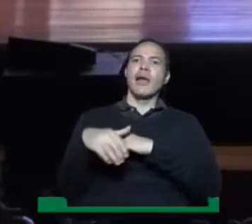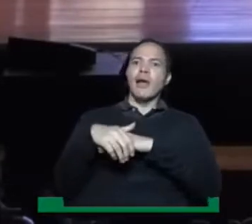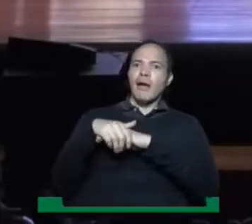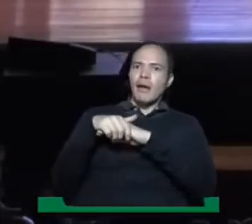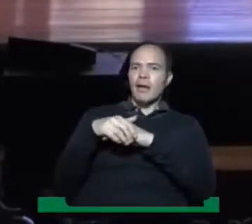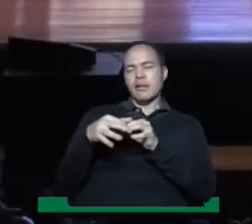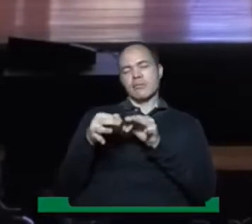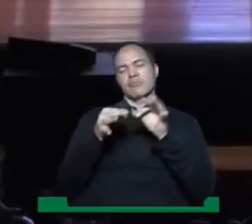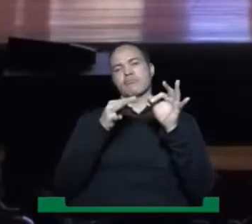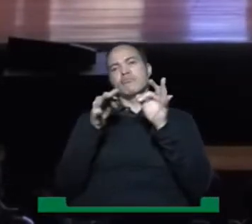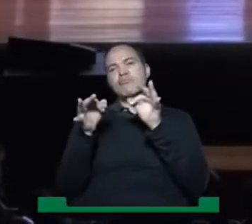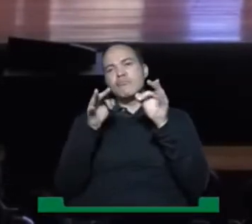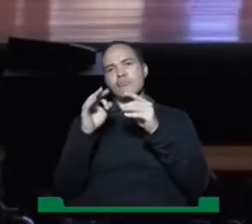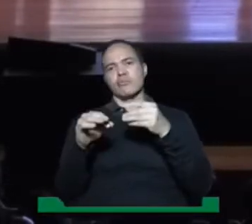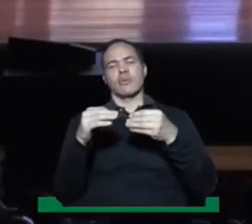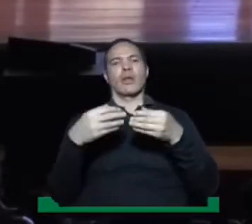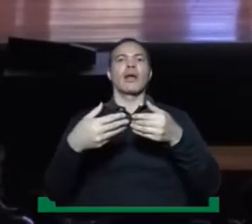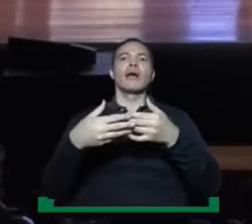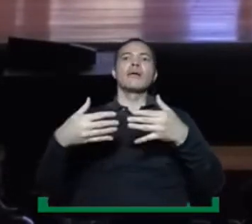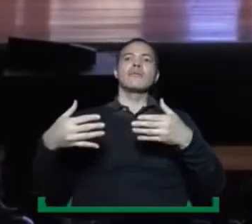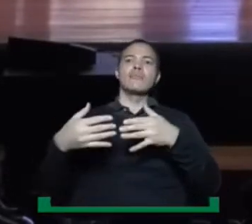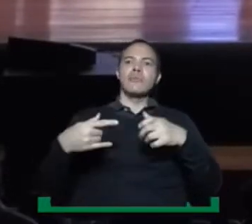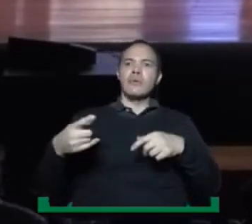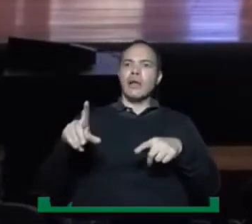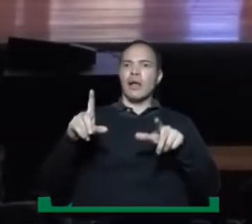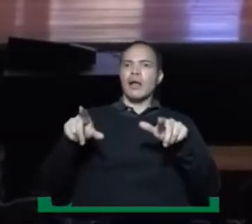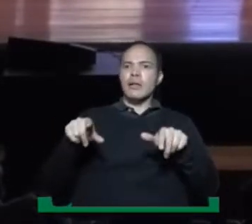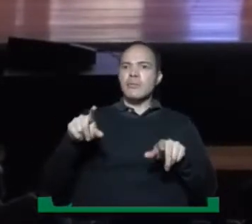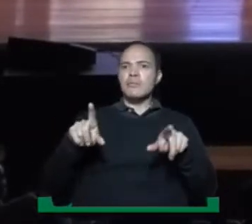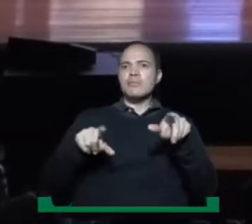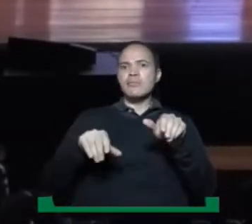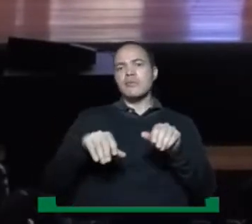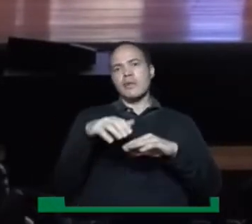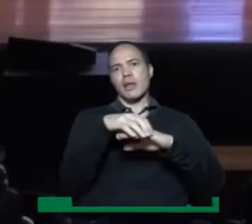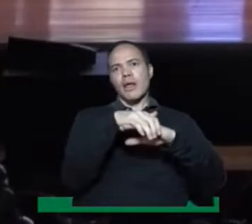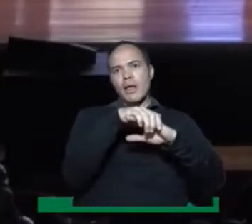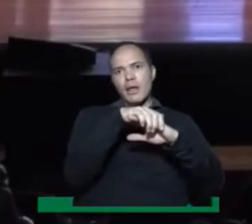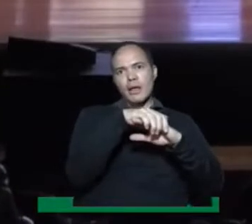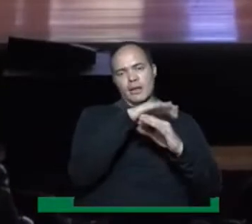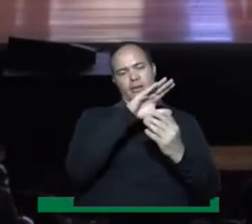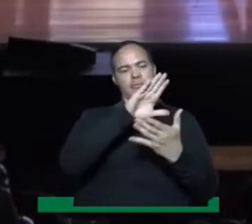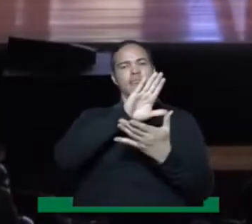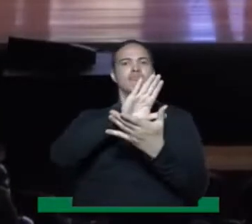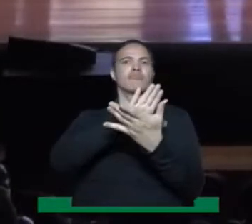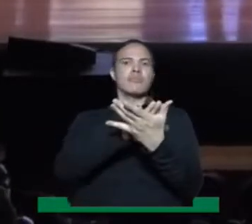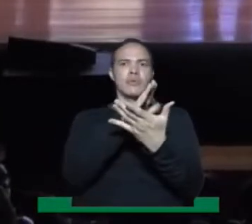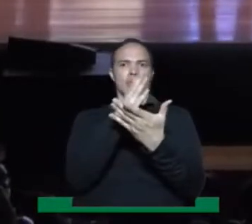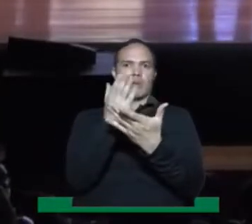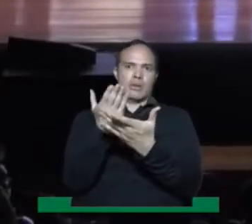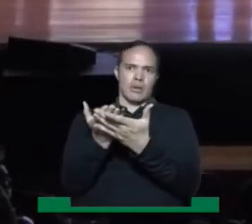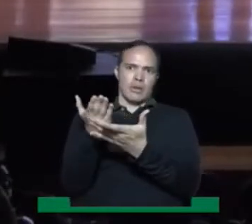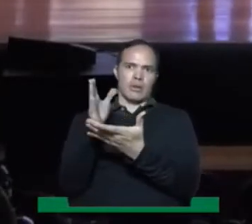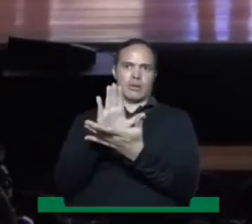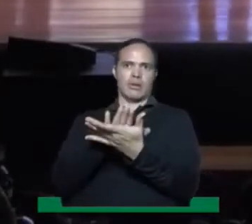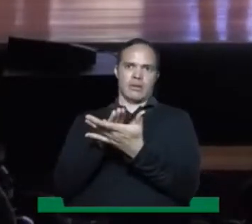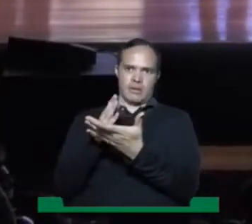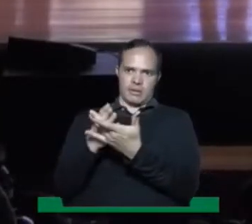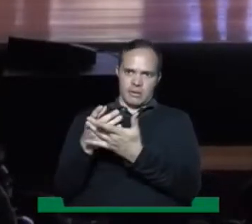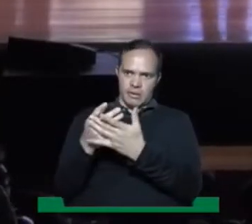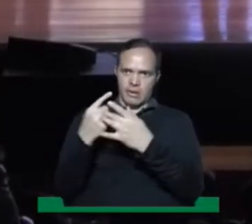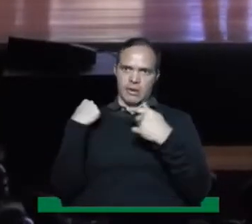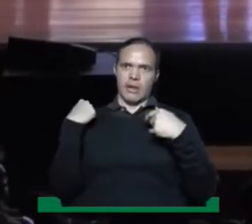ser textos empiezan a traducirlos en inglés y entre esas cosas que empezaron a hablar